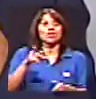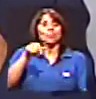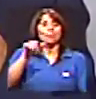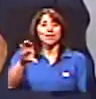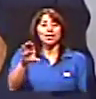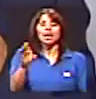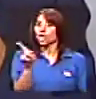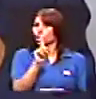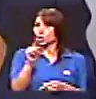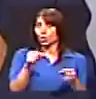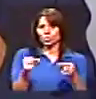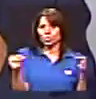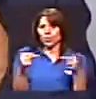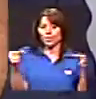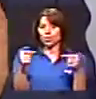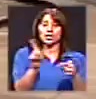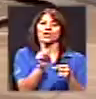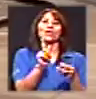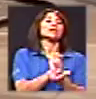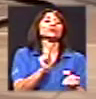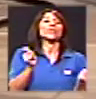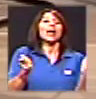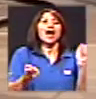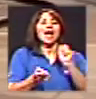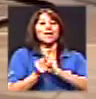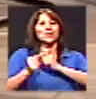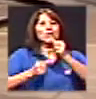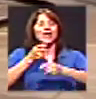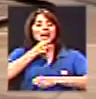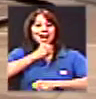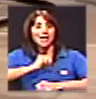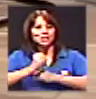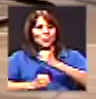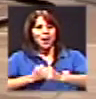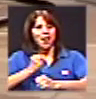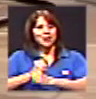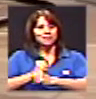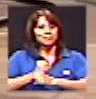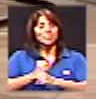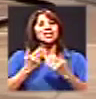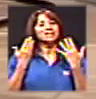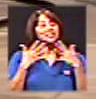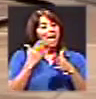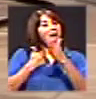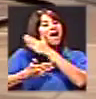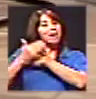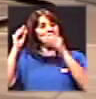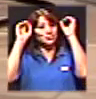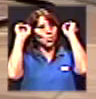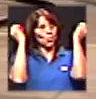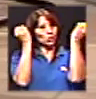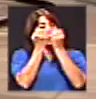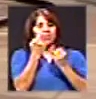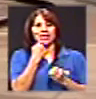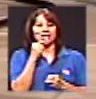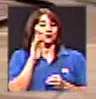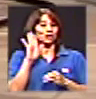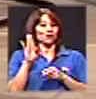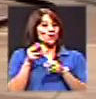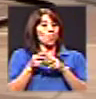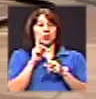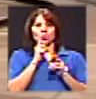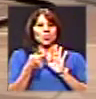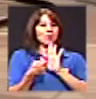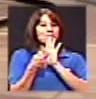que es bien dado, y Otón Solís, además de previo, había decidido no presentarse en esta elección,